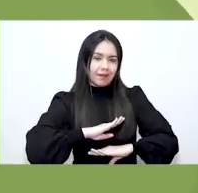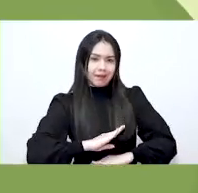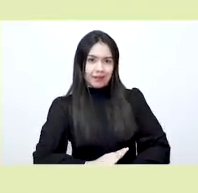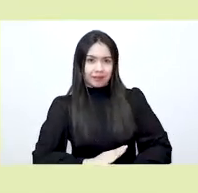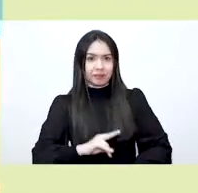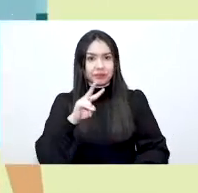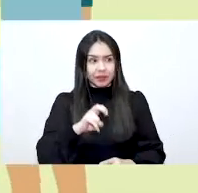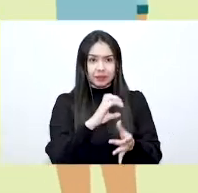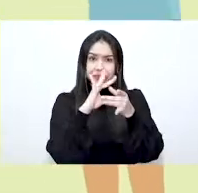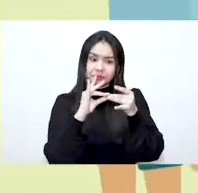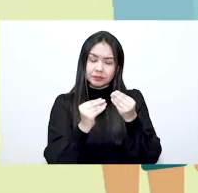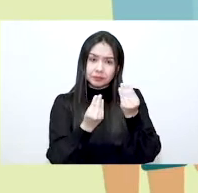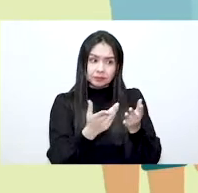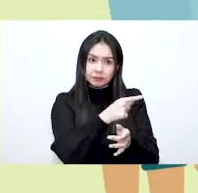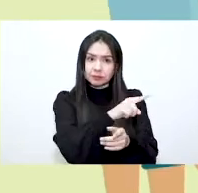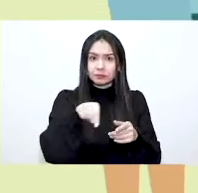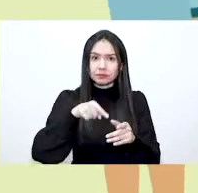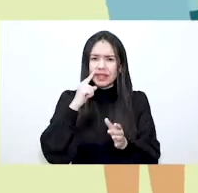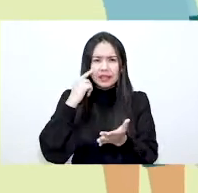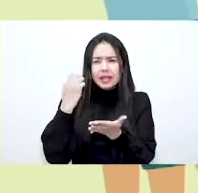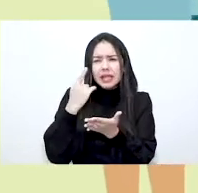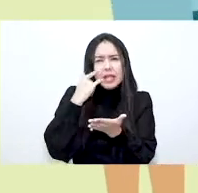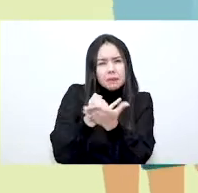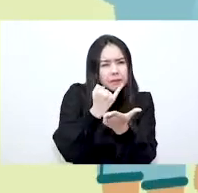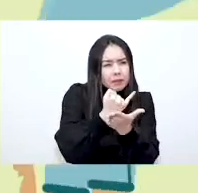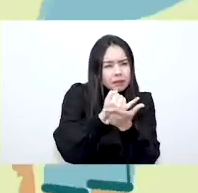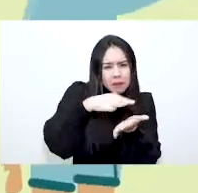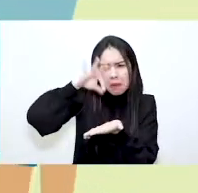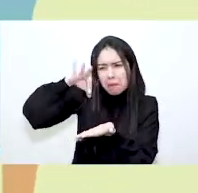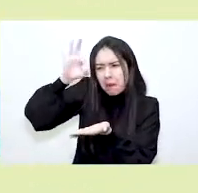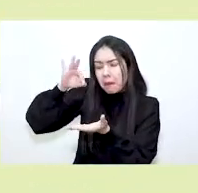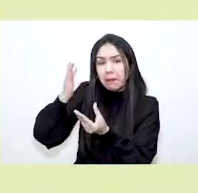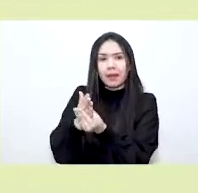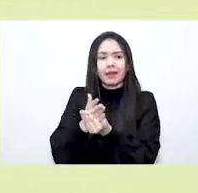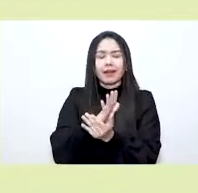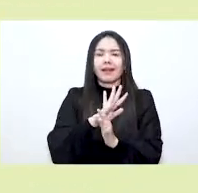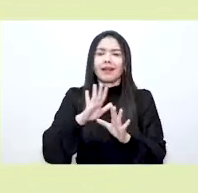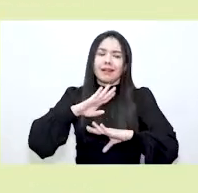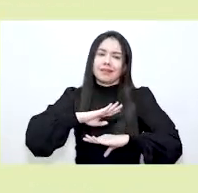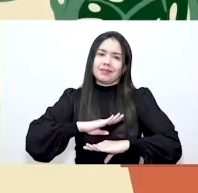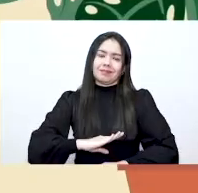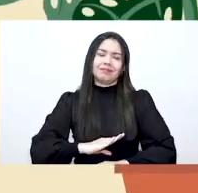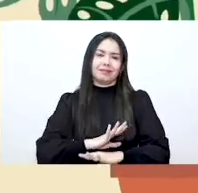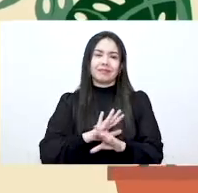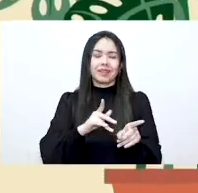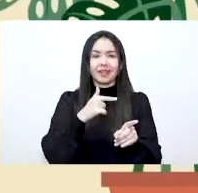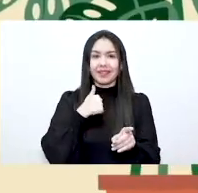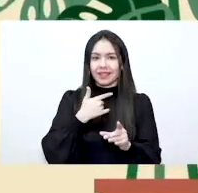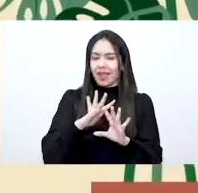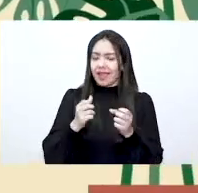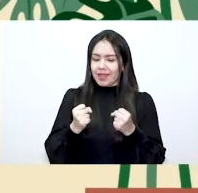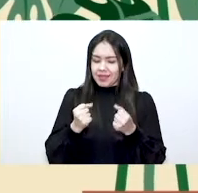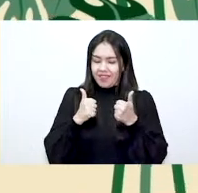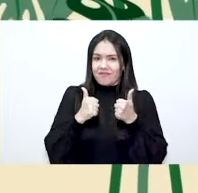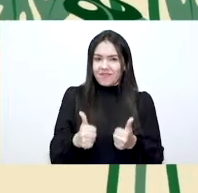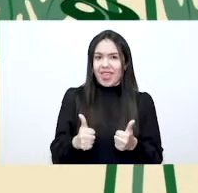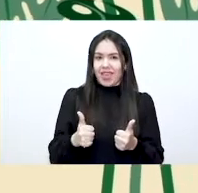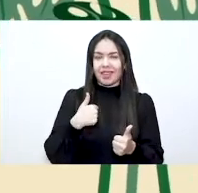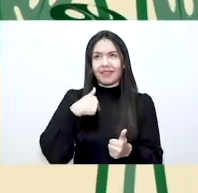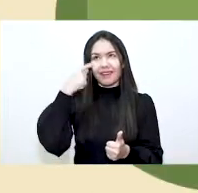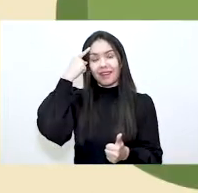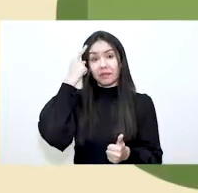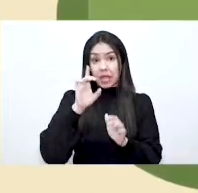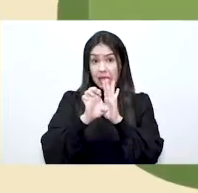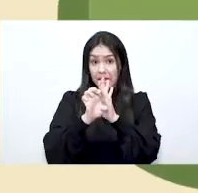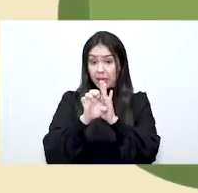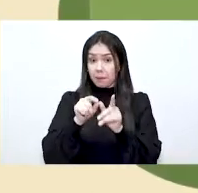a que contó todo, se lograron conseguir suficientes pruebas. José está creciendo y siempre sabrá que hizo lo correcto. Y